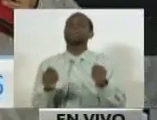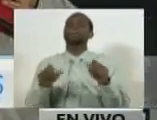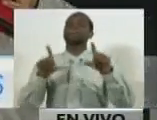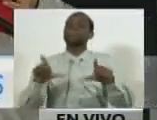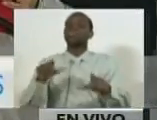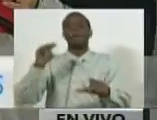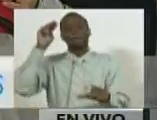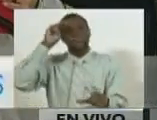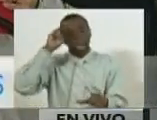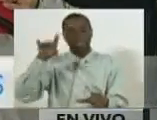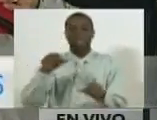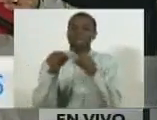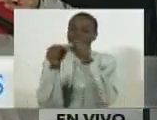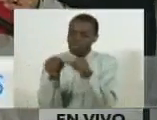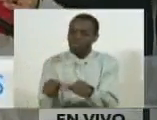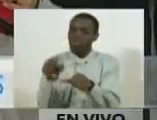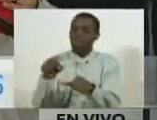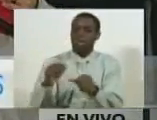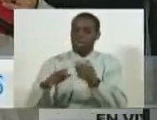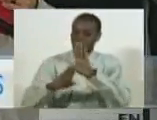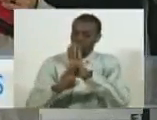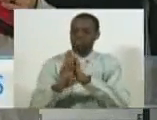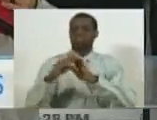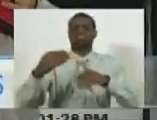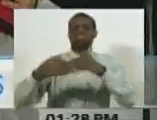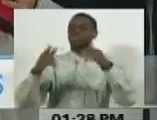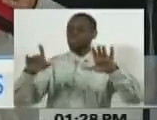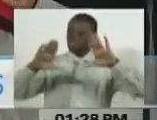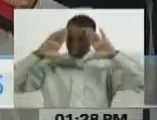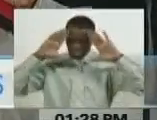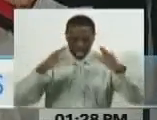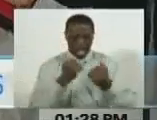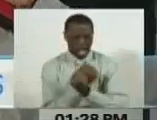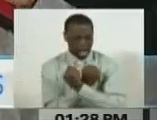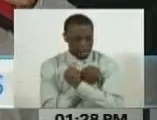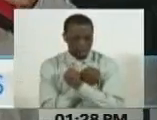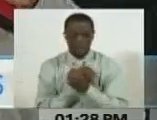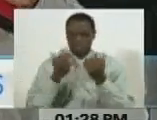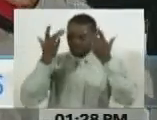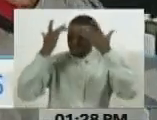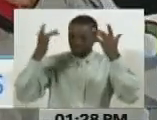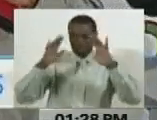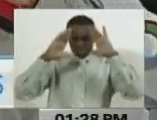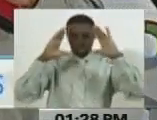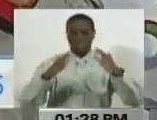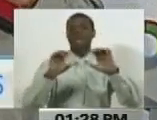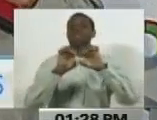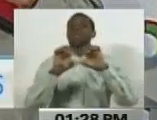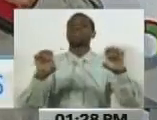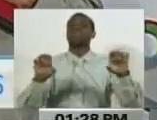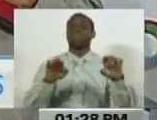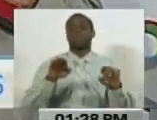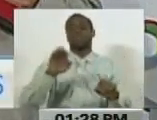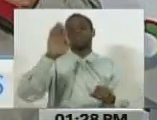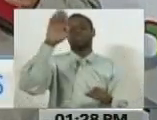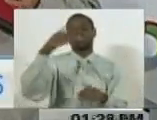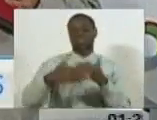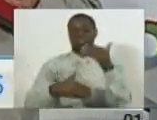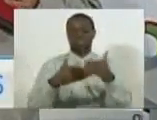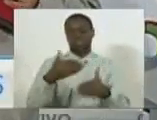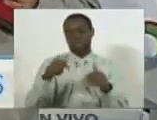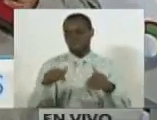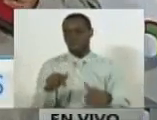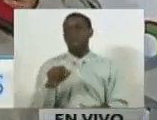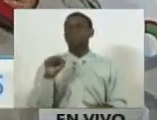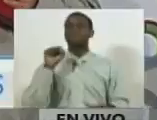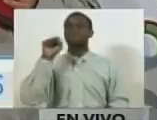para tu estabilidad y tu desarrollo. Dedícale todo tu amor y toda tu inteligencia a la educación del futuro, que es la garantía de una